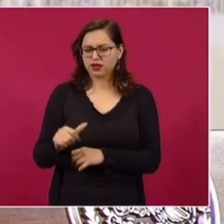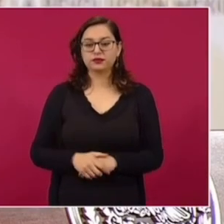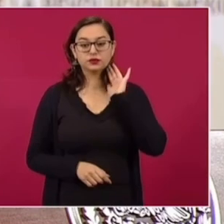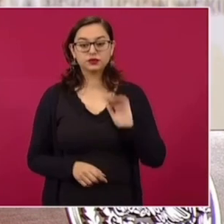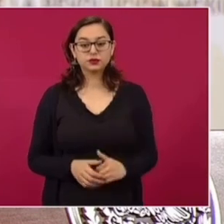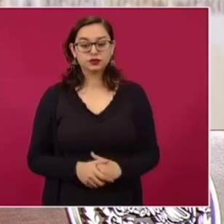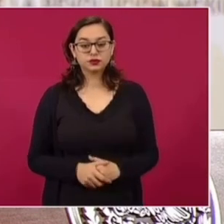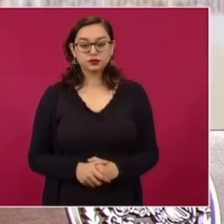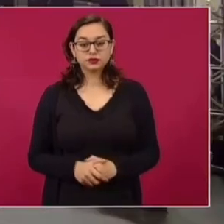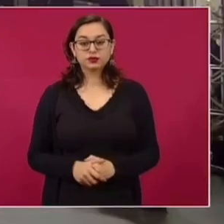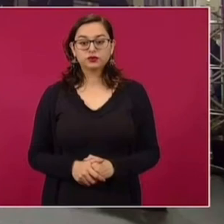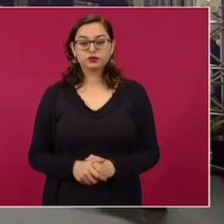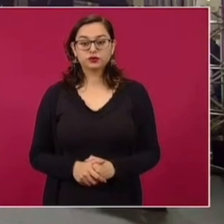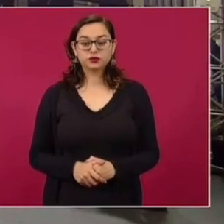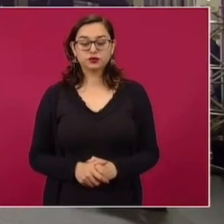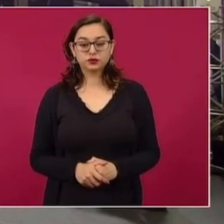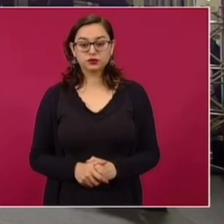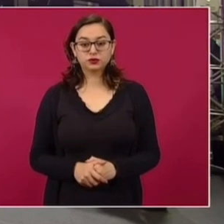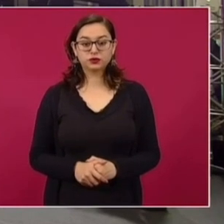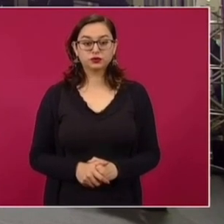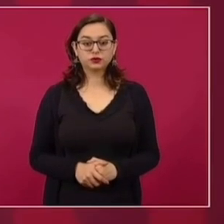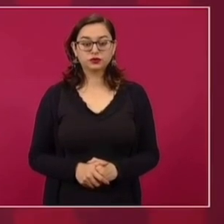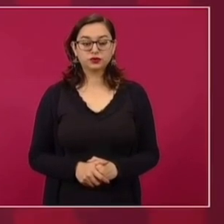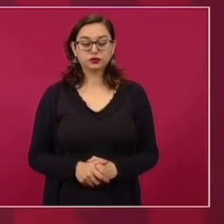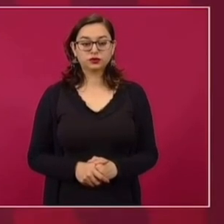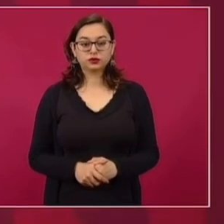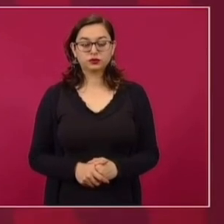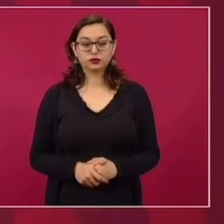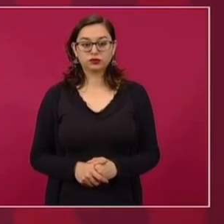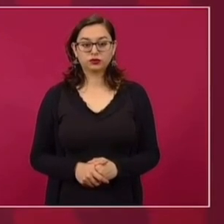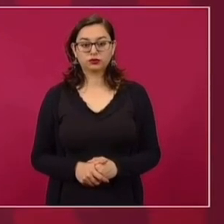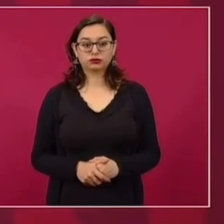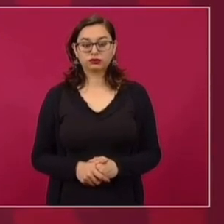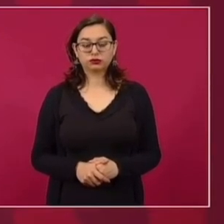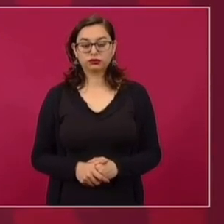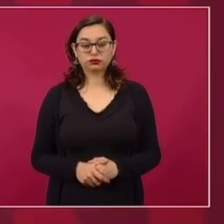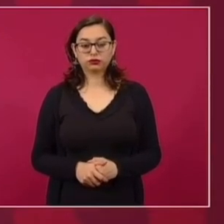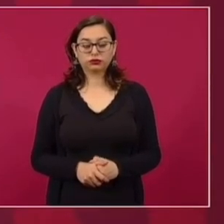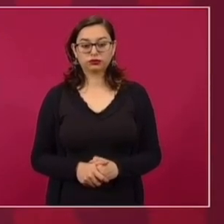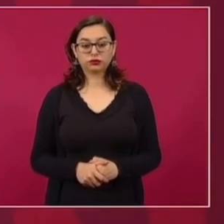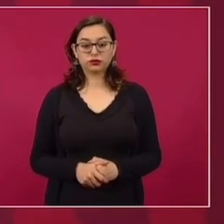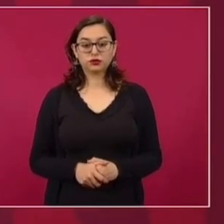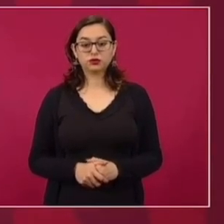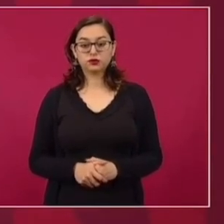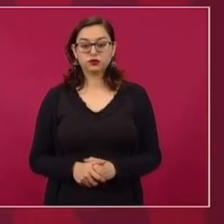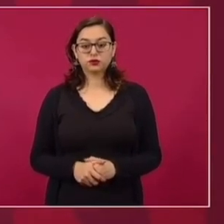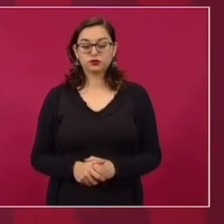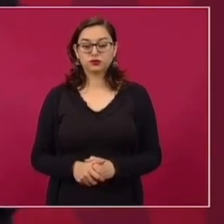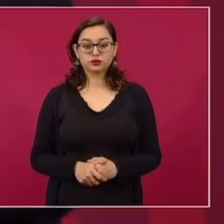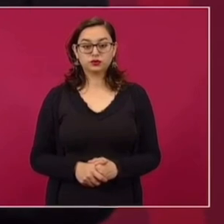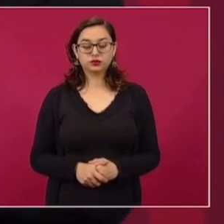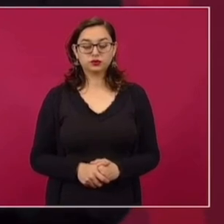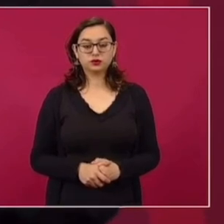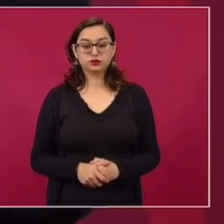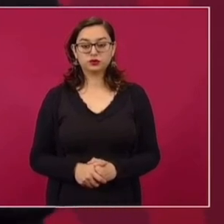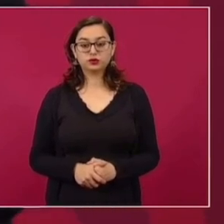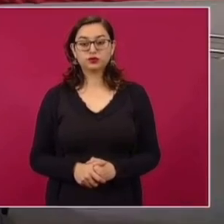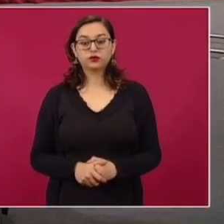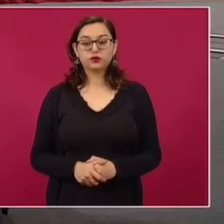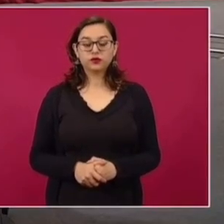¡Producción! No porque ahora esté haciendo este análisis significa que ya